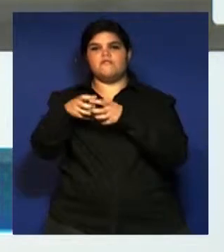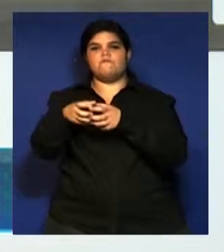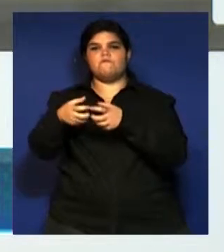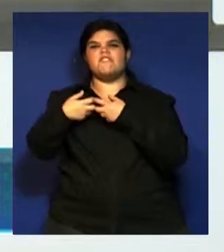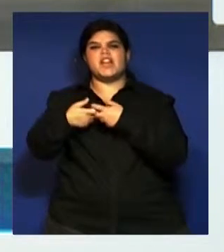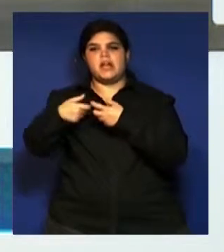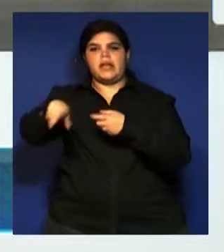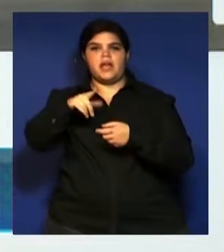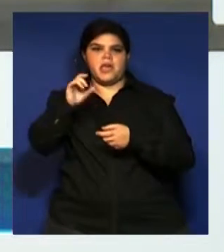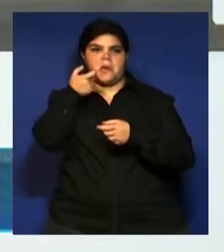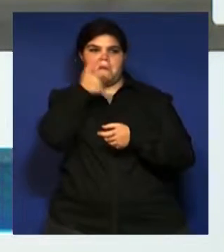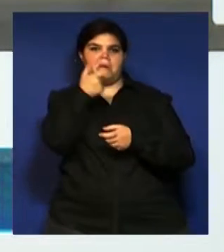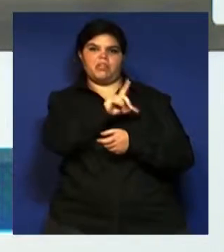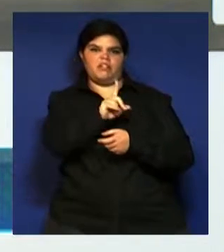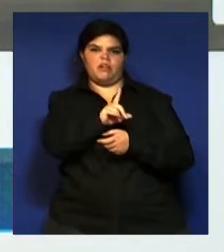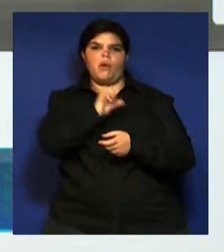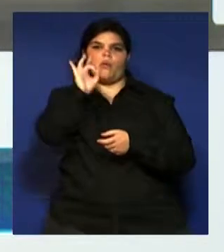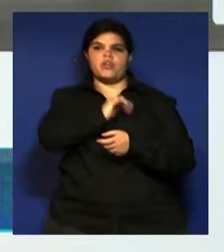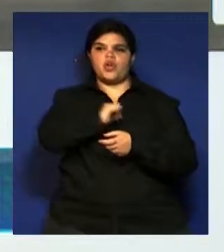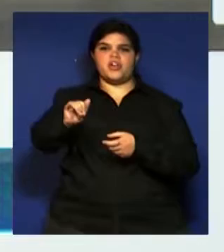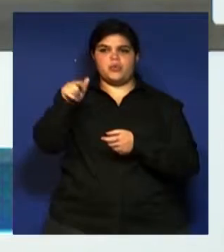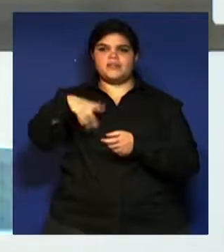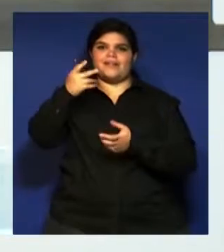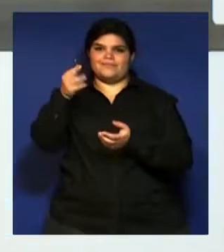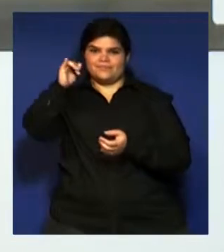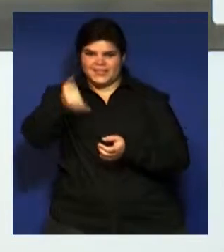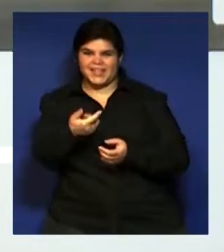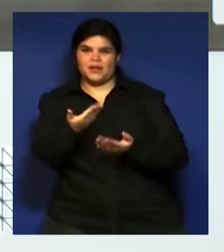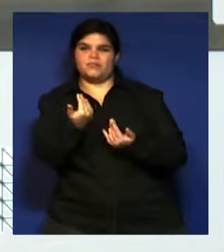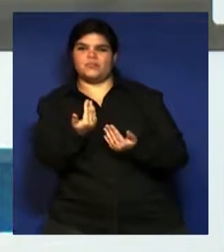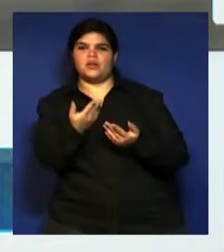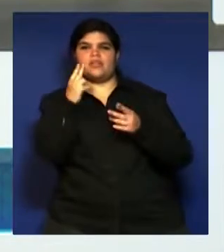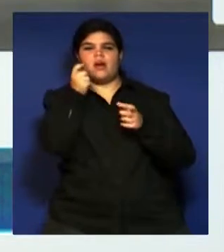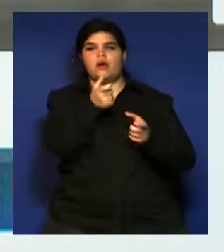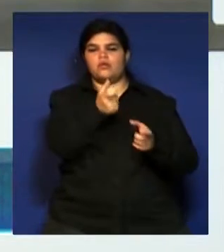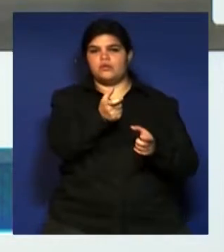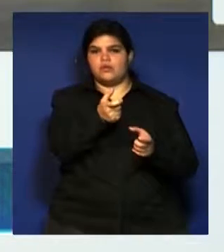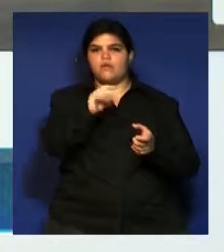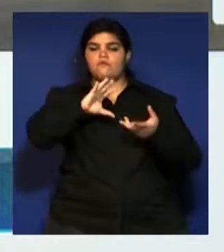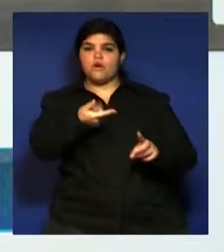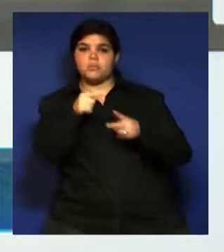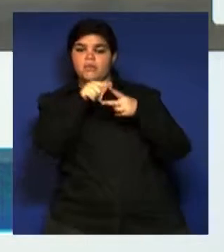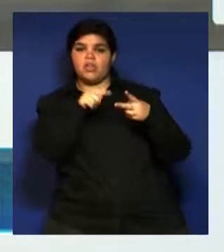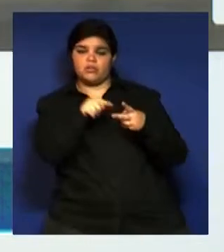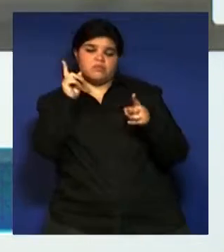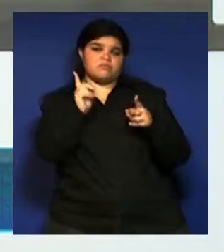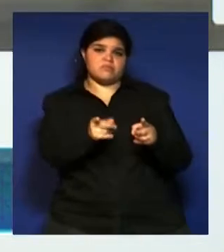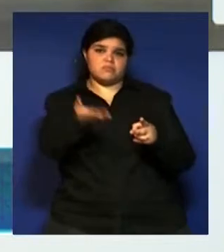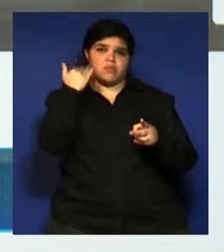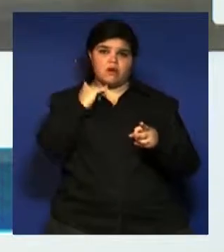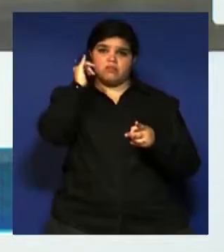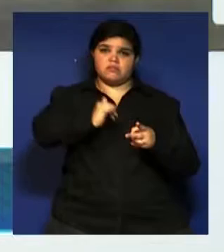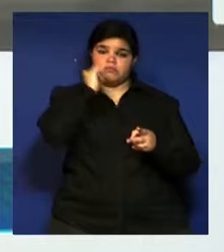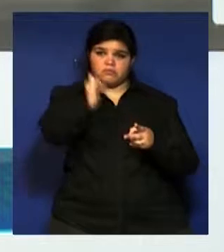denuncia por encontrar una irregularidad. Entonces, digamos, estas son las dos cuestiones que han venido jugando. ¿Es